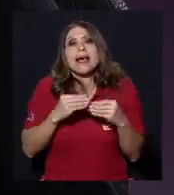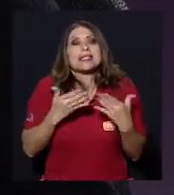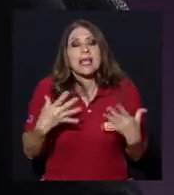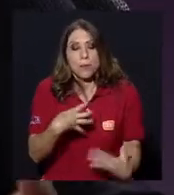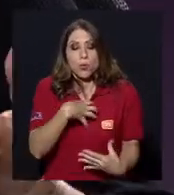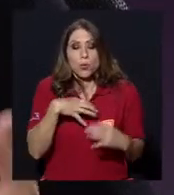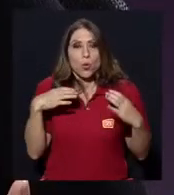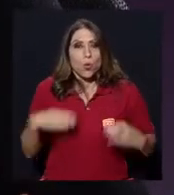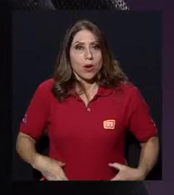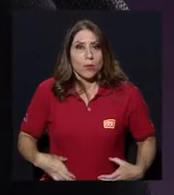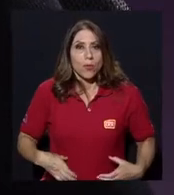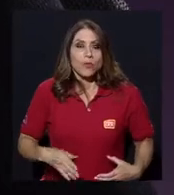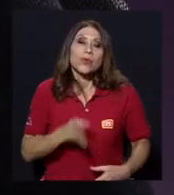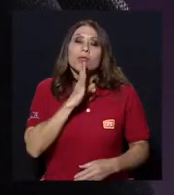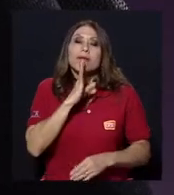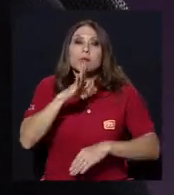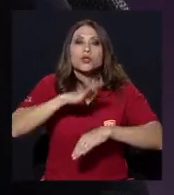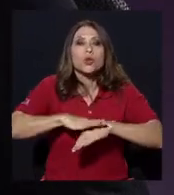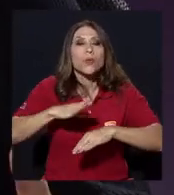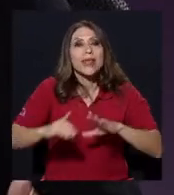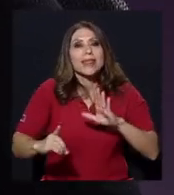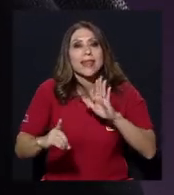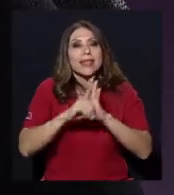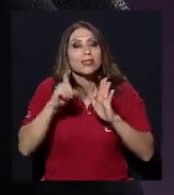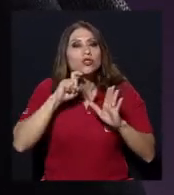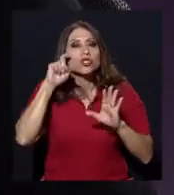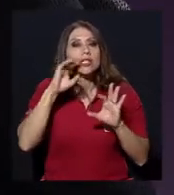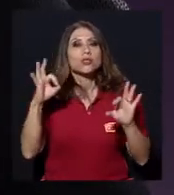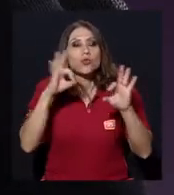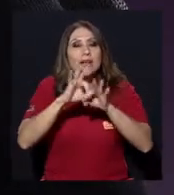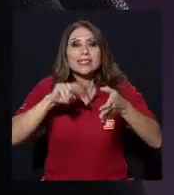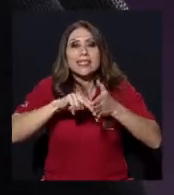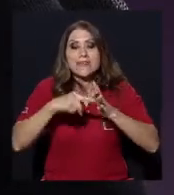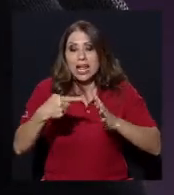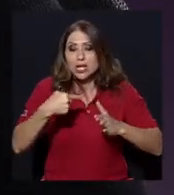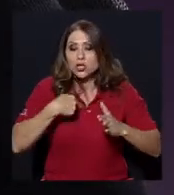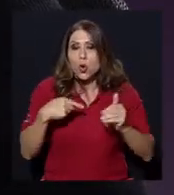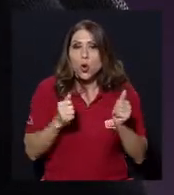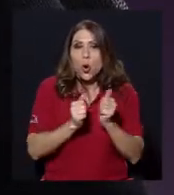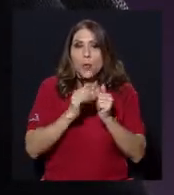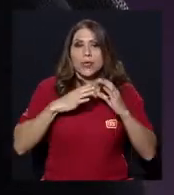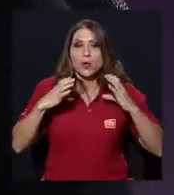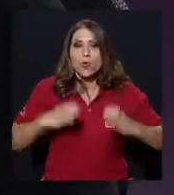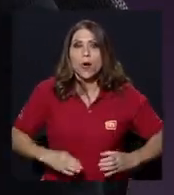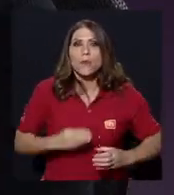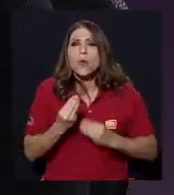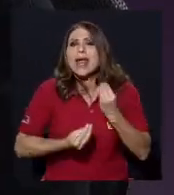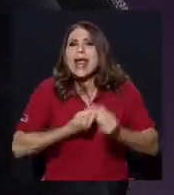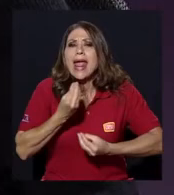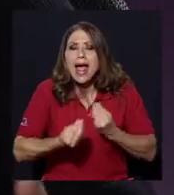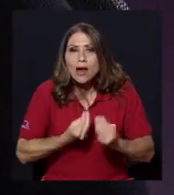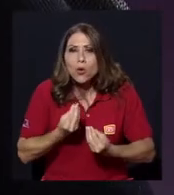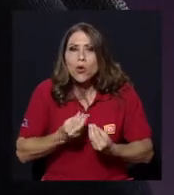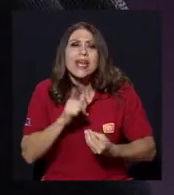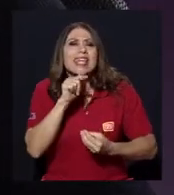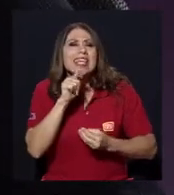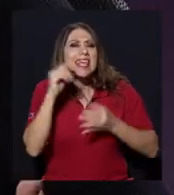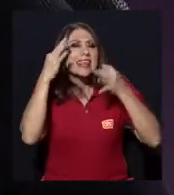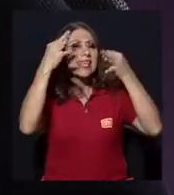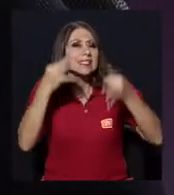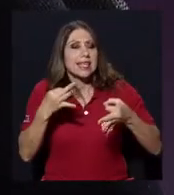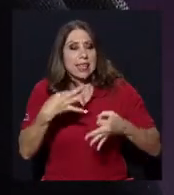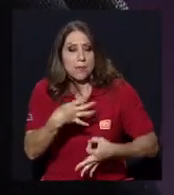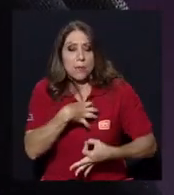estamos hablando de qué hago yo con mi cuerpo, quién decide sobre mi propio cuerpo, quién toma esas decisiones